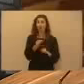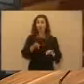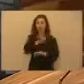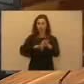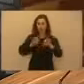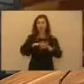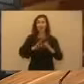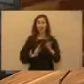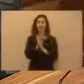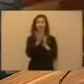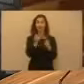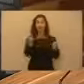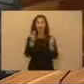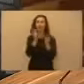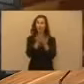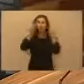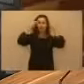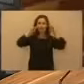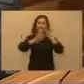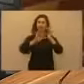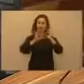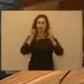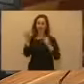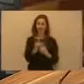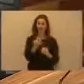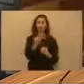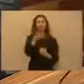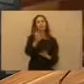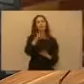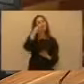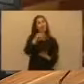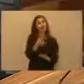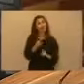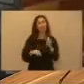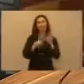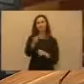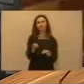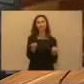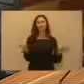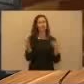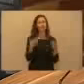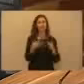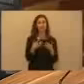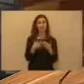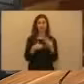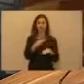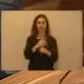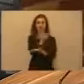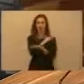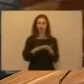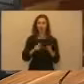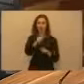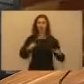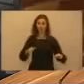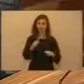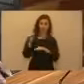extinción de incendios, cuenten con el curso, la formación pertinente, lo cierto es que luego no se controla y no hay ningún mecanismo que garantice que el personal que va a